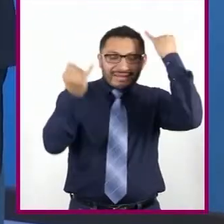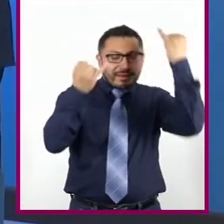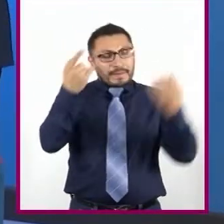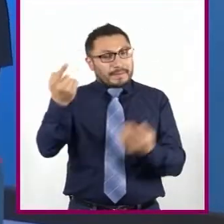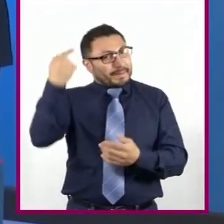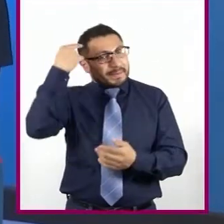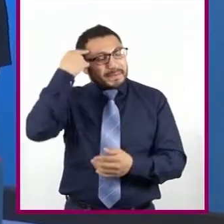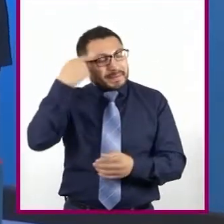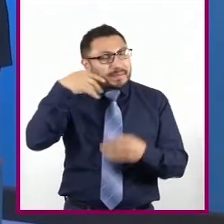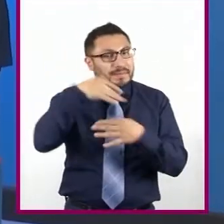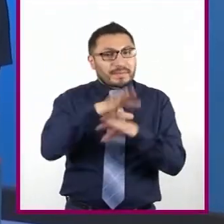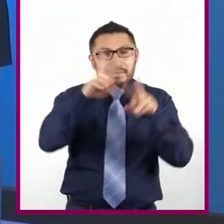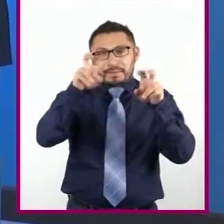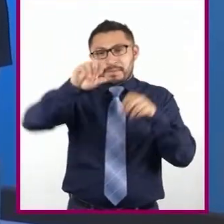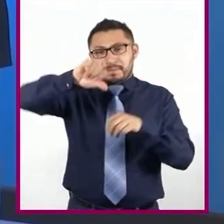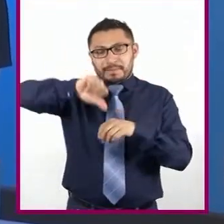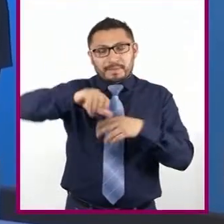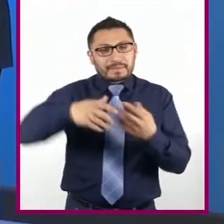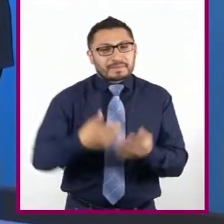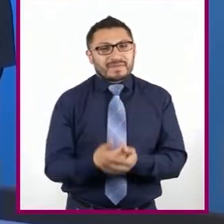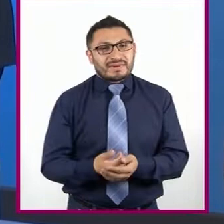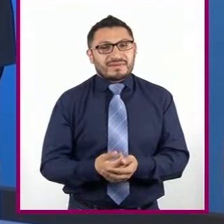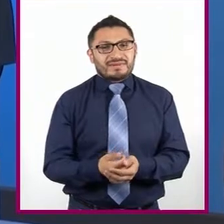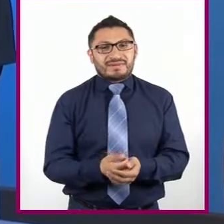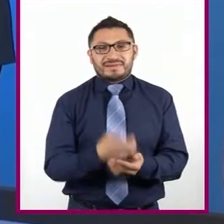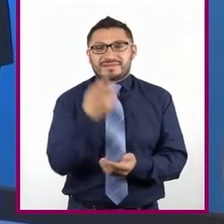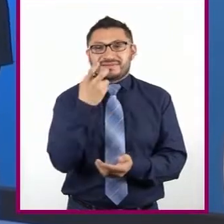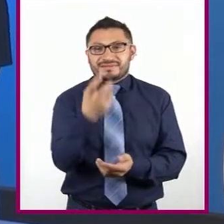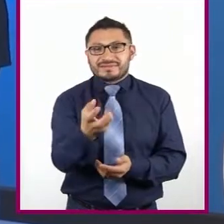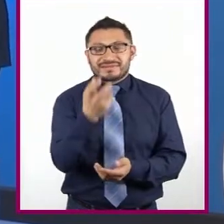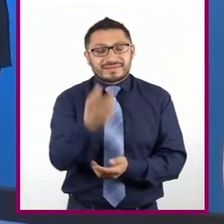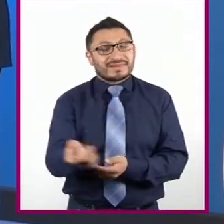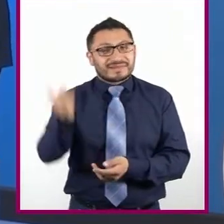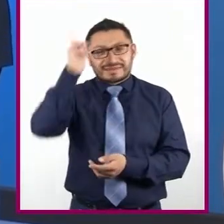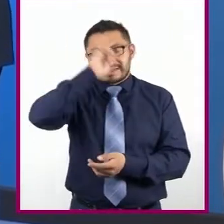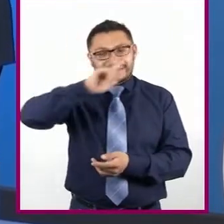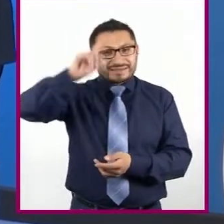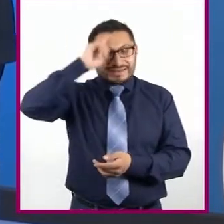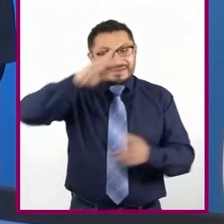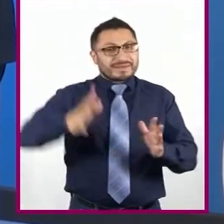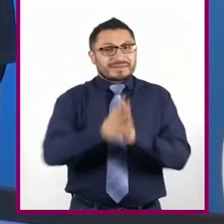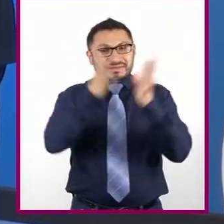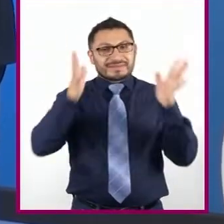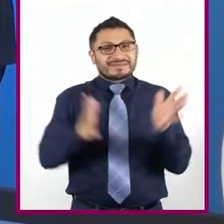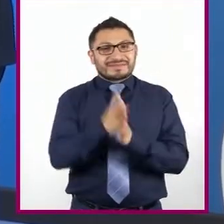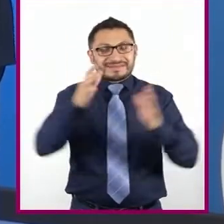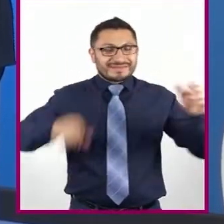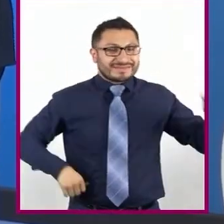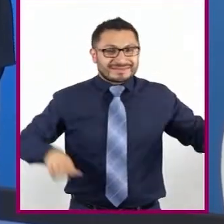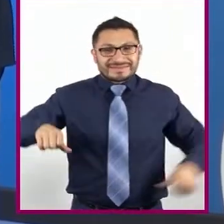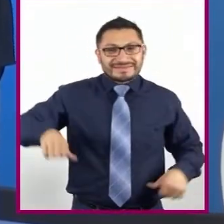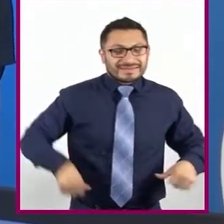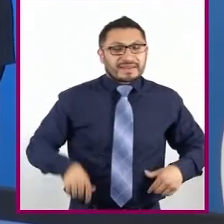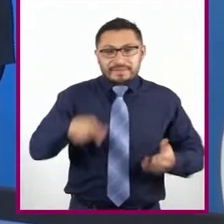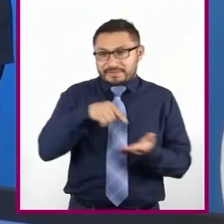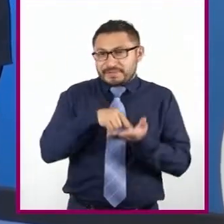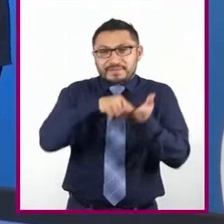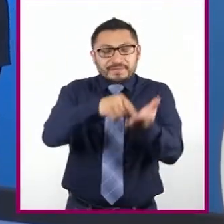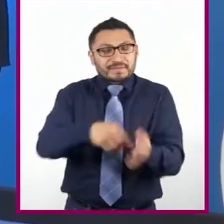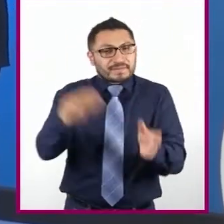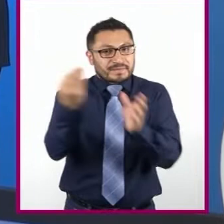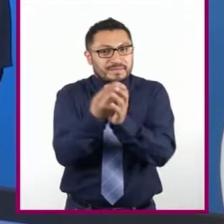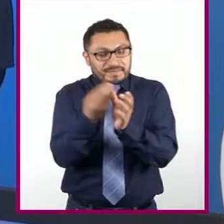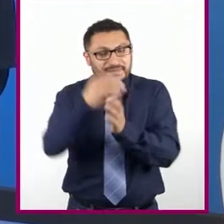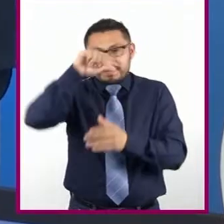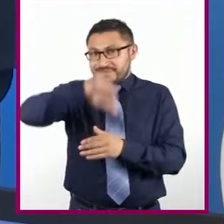mente respecto al tema que estudiaremos. Por eso, les recordamos participar en las actividades que les vamos a proponer a lo largo de